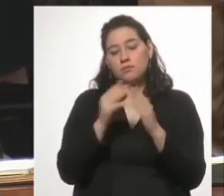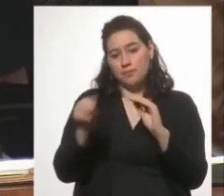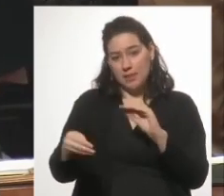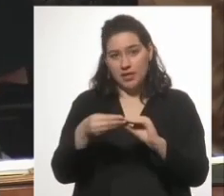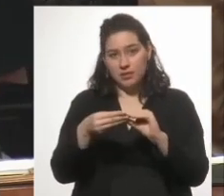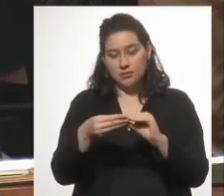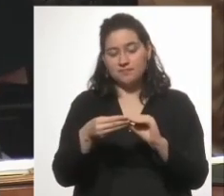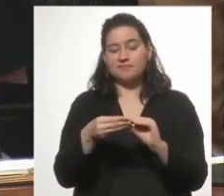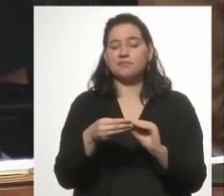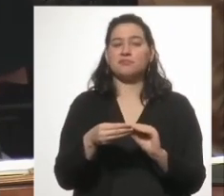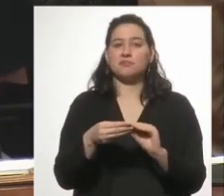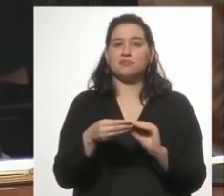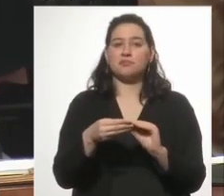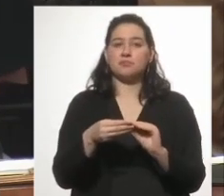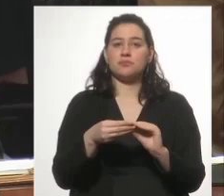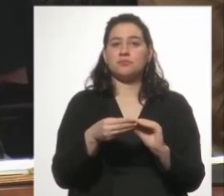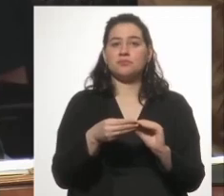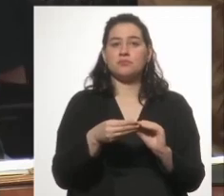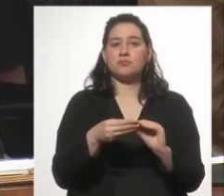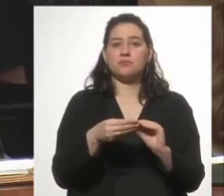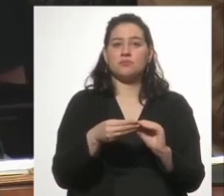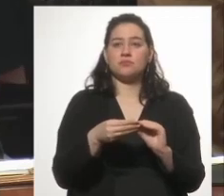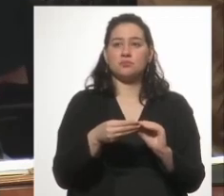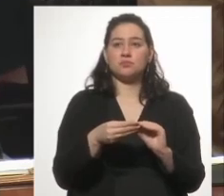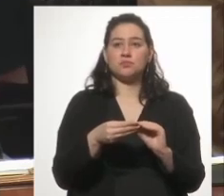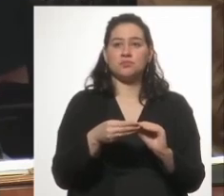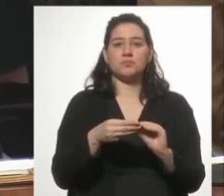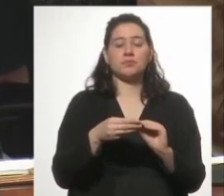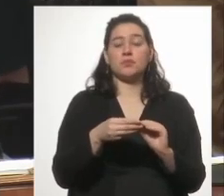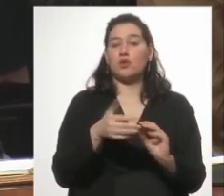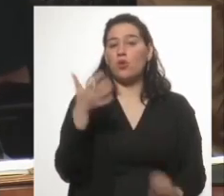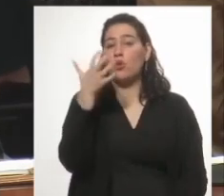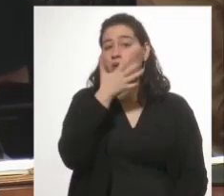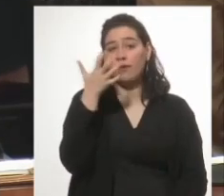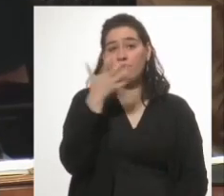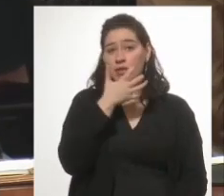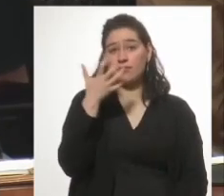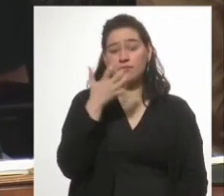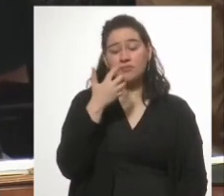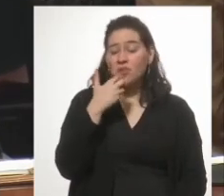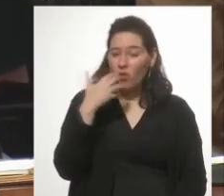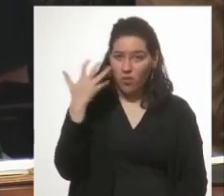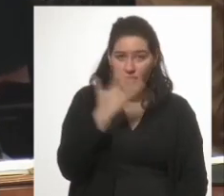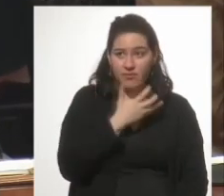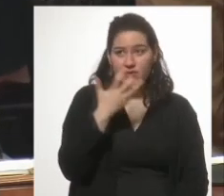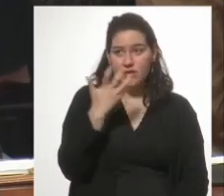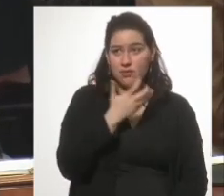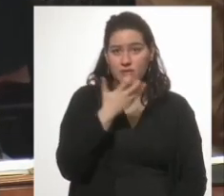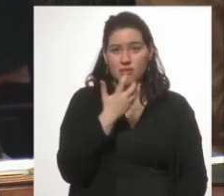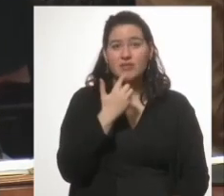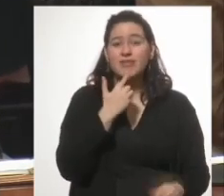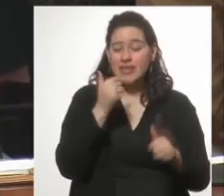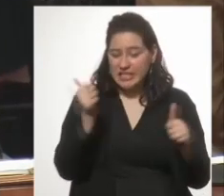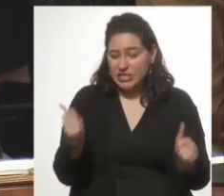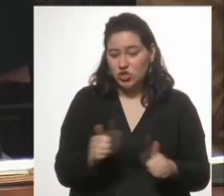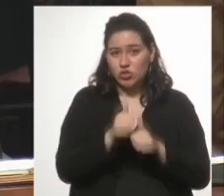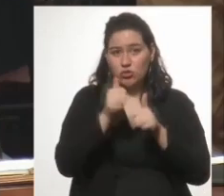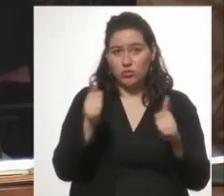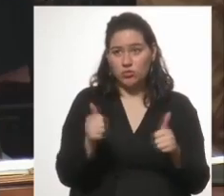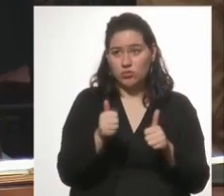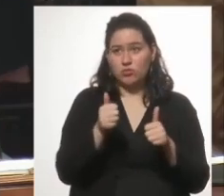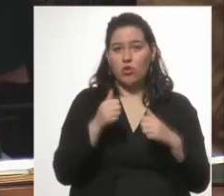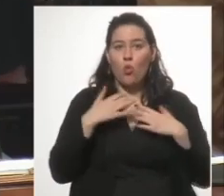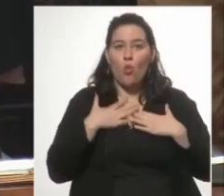adicionales. Es deleznable lo que ocurrió, lo que se hizo con